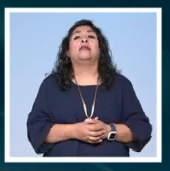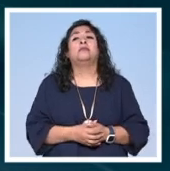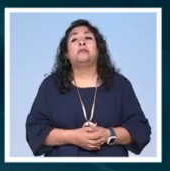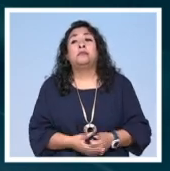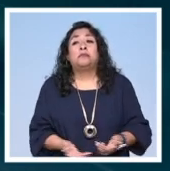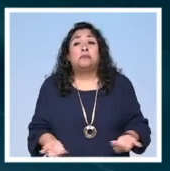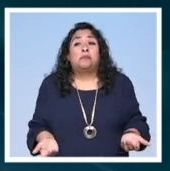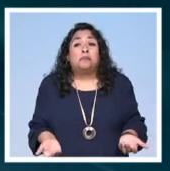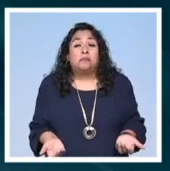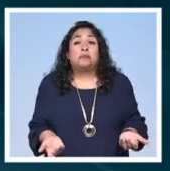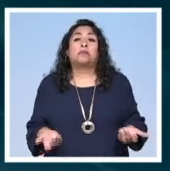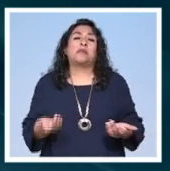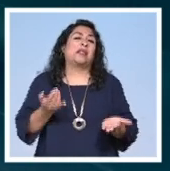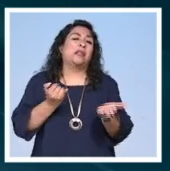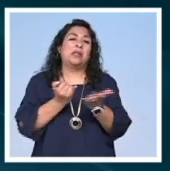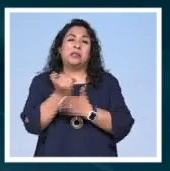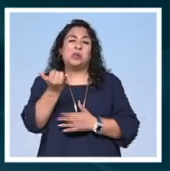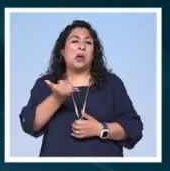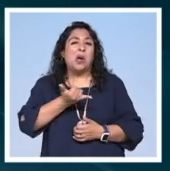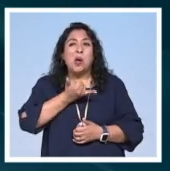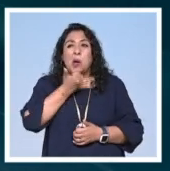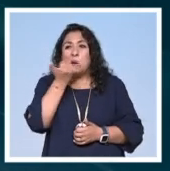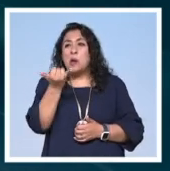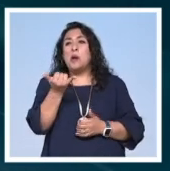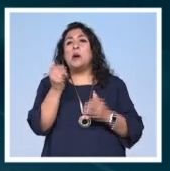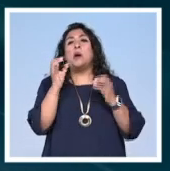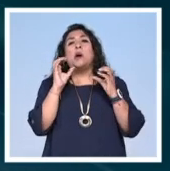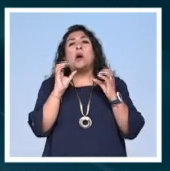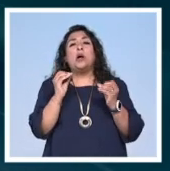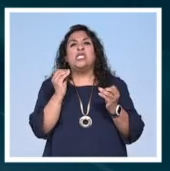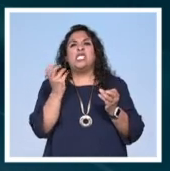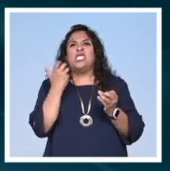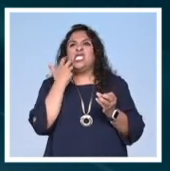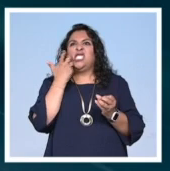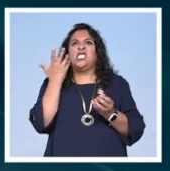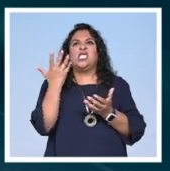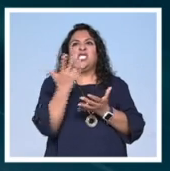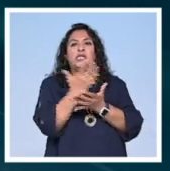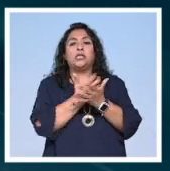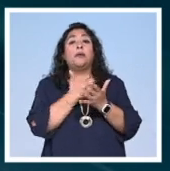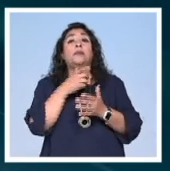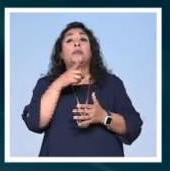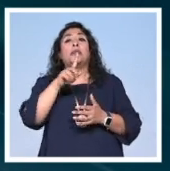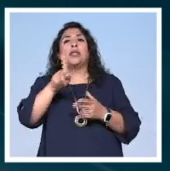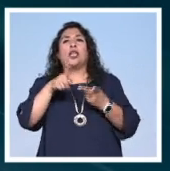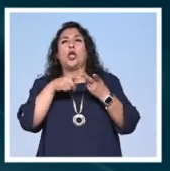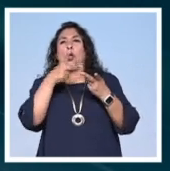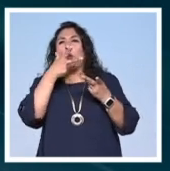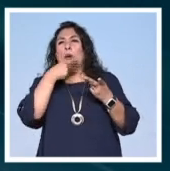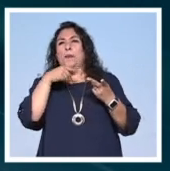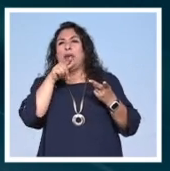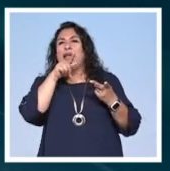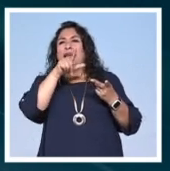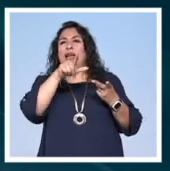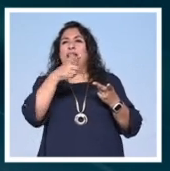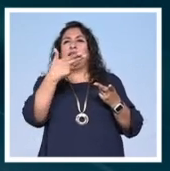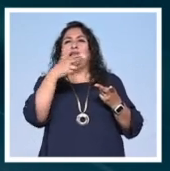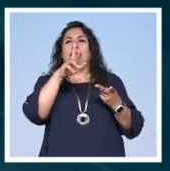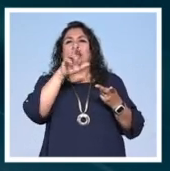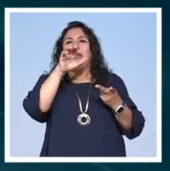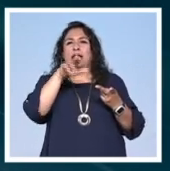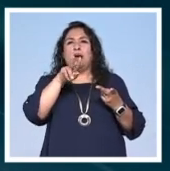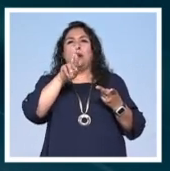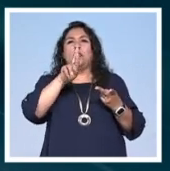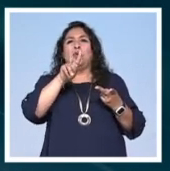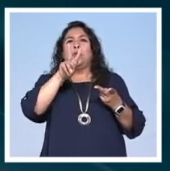ya sea por malas decisiones o por grandes ambiciones por su parte el escritor jaliciense jiam rubalcava se